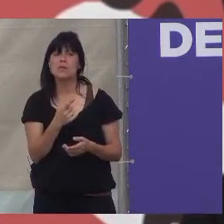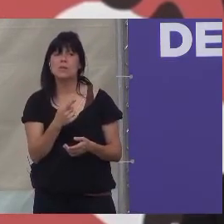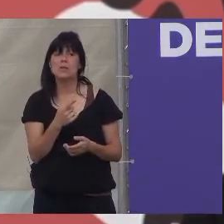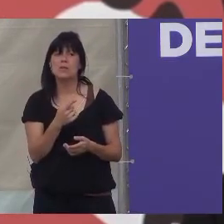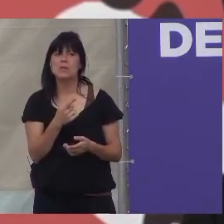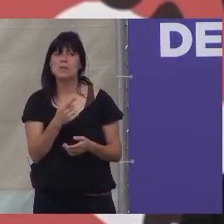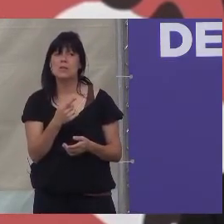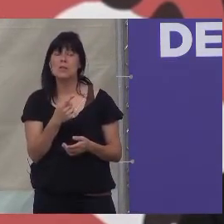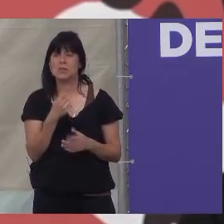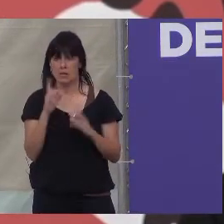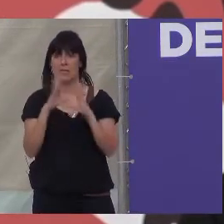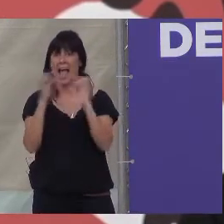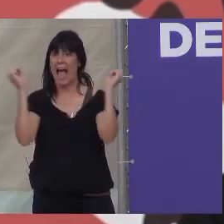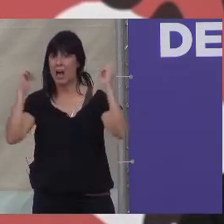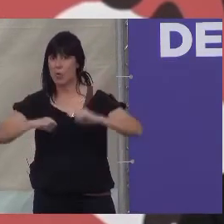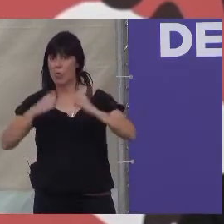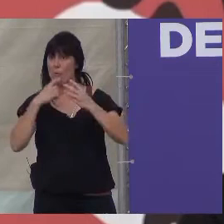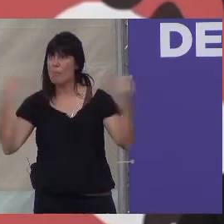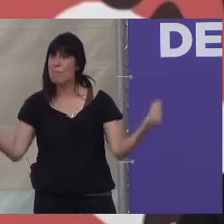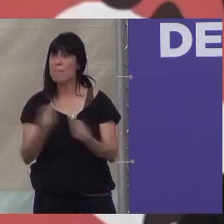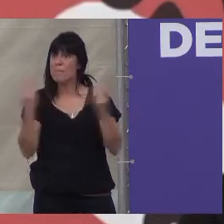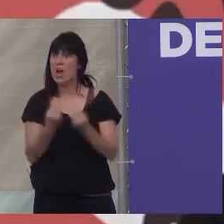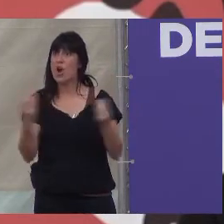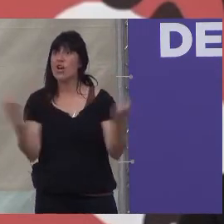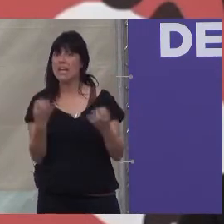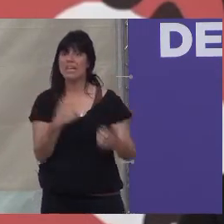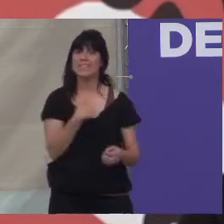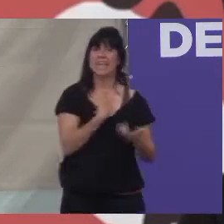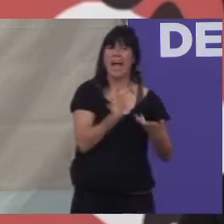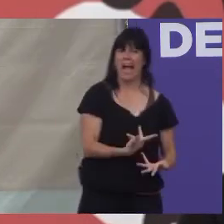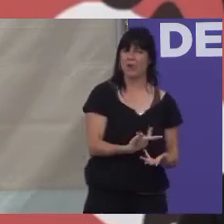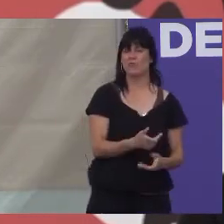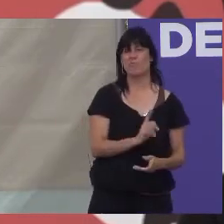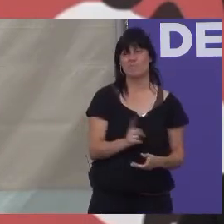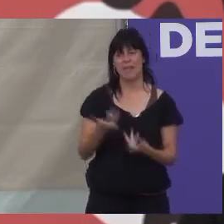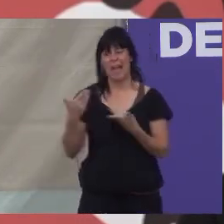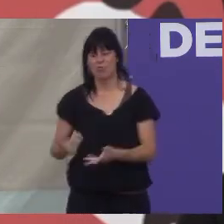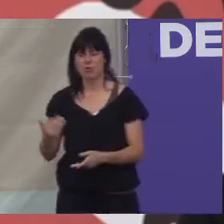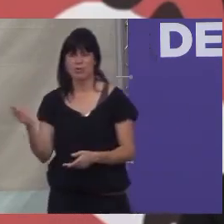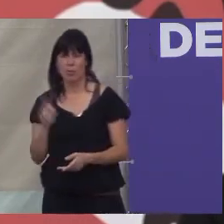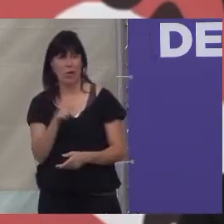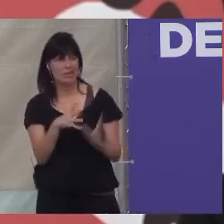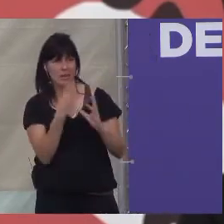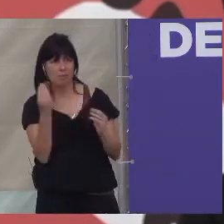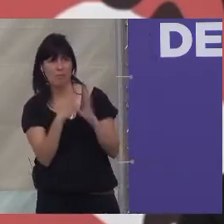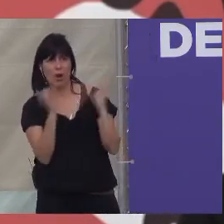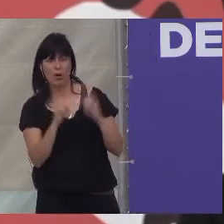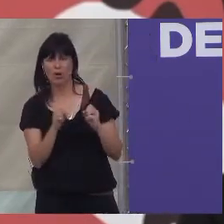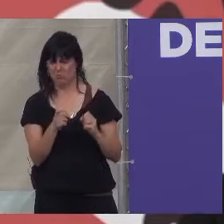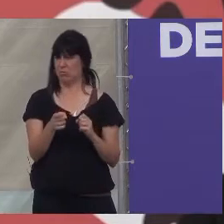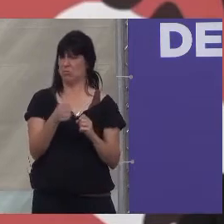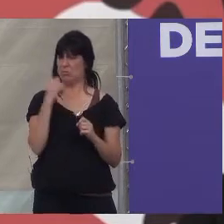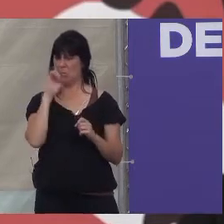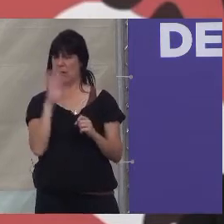el mejor acuerdo es el que no convence a ninguna de las partes. Y puede parecer una